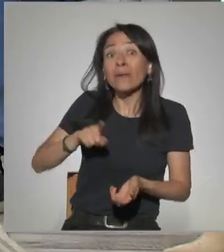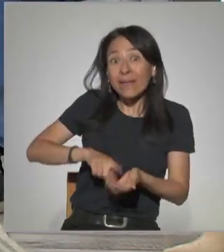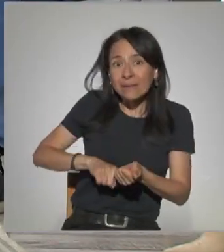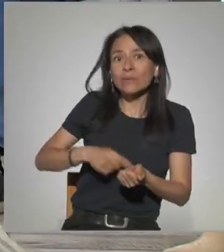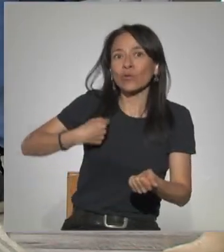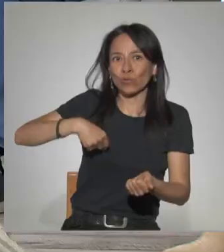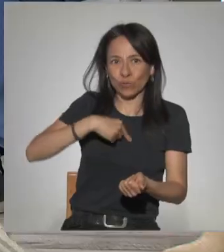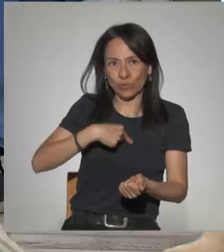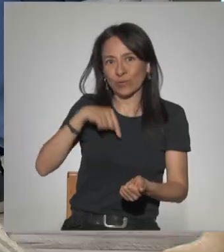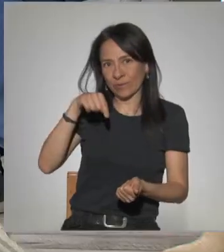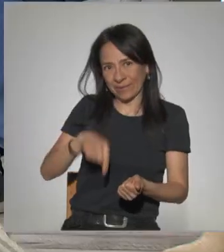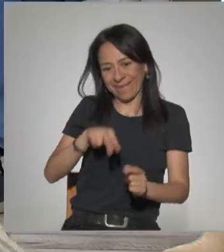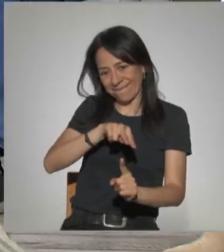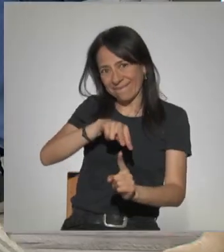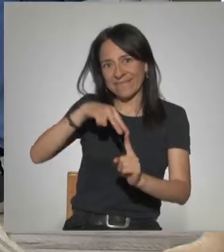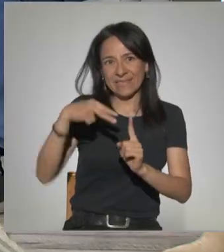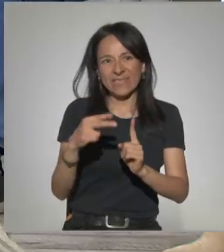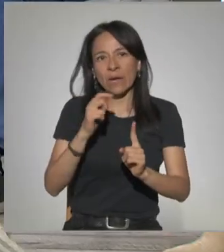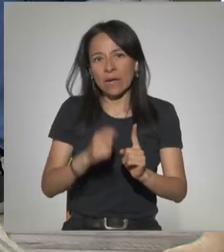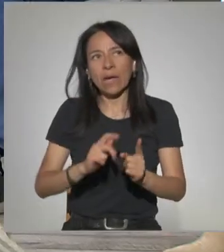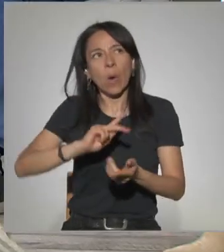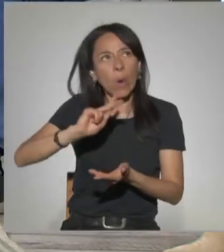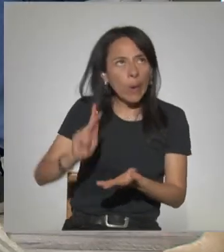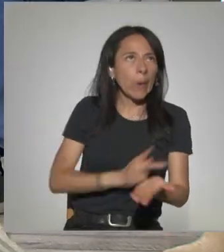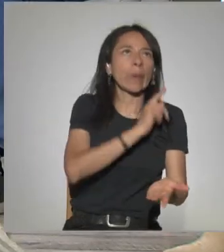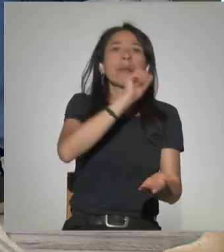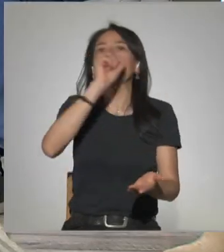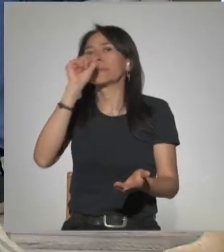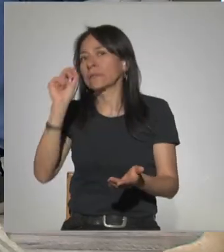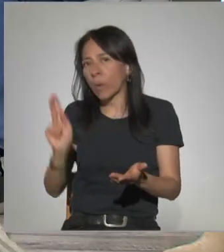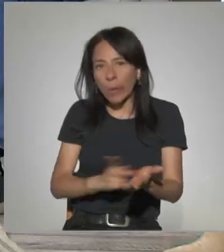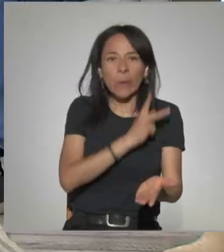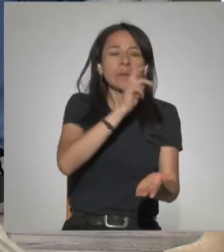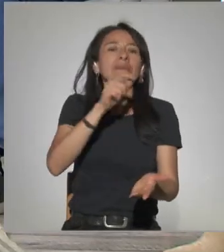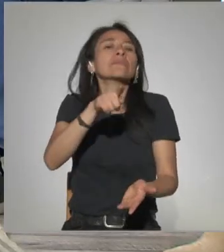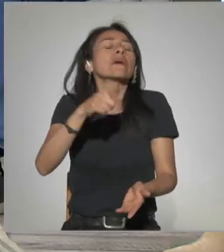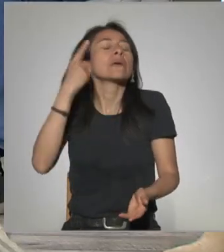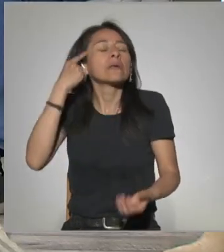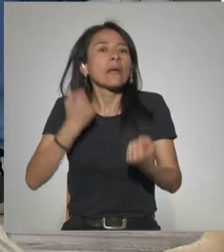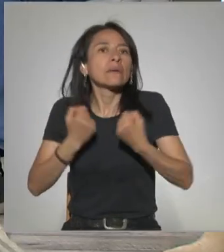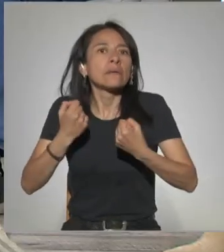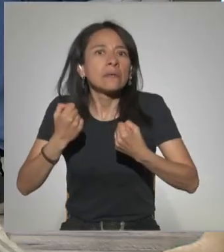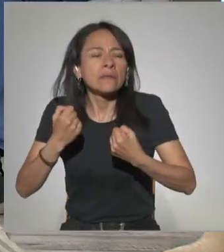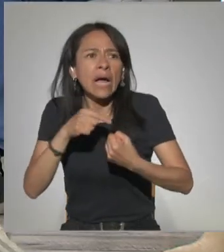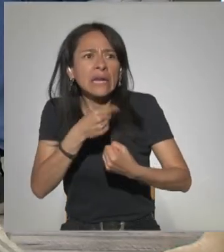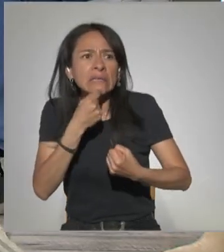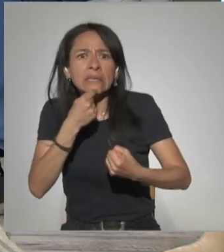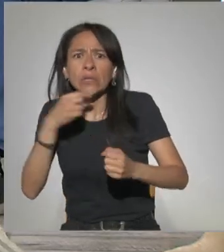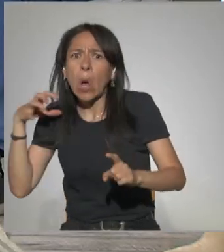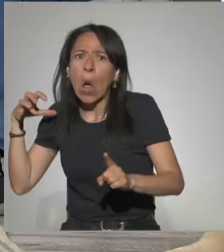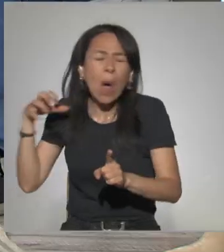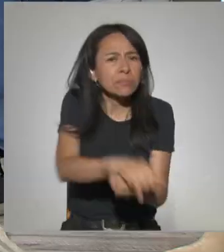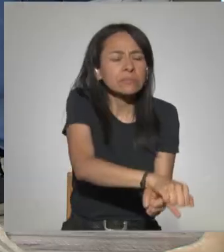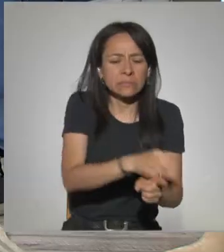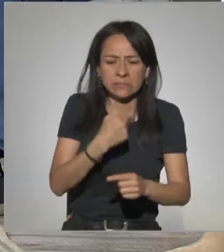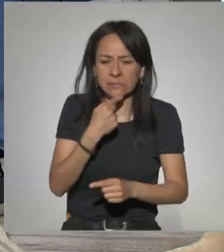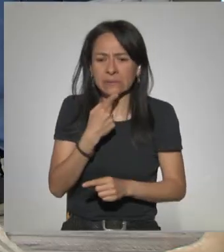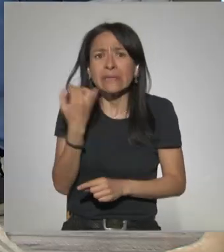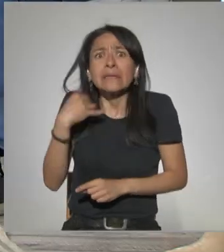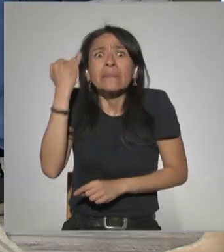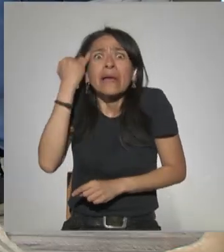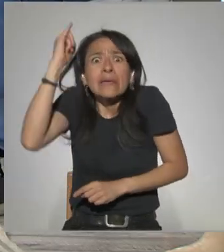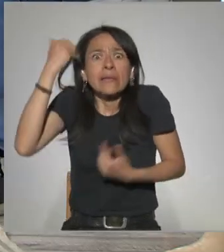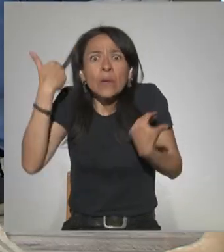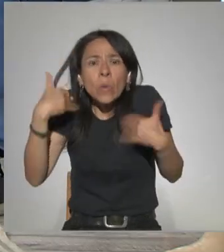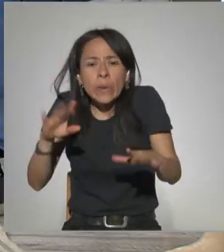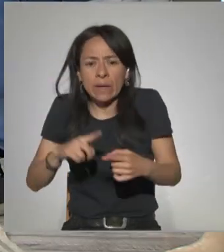vuelta. ¿Qué tal si yo hubiera atropellado al niño? ¿Qué tal si lo hubiera atropellado? Soy un mal conductor. A alguien